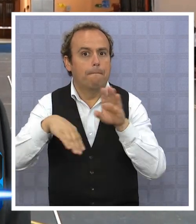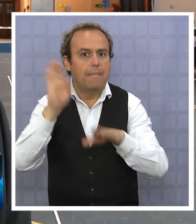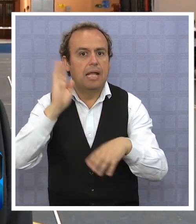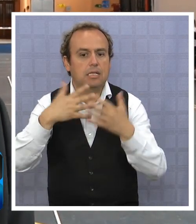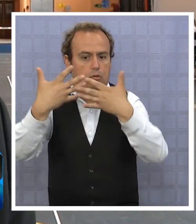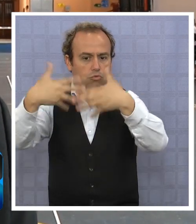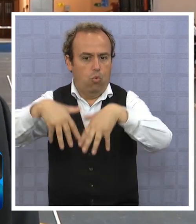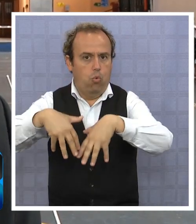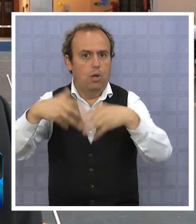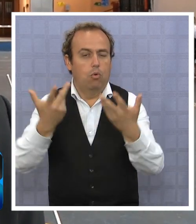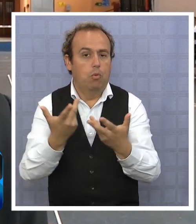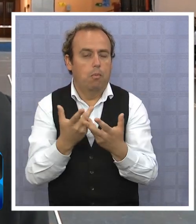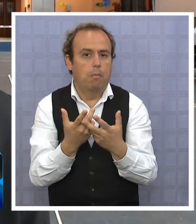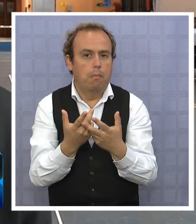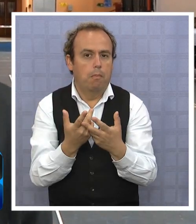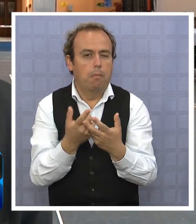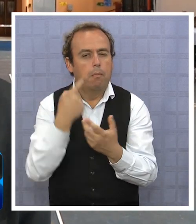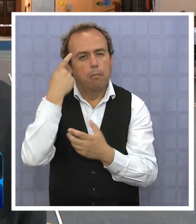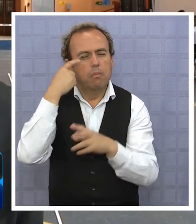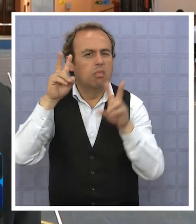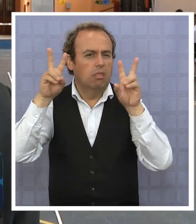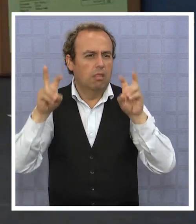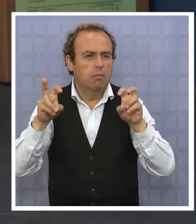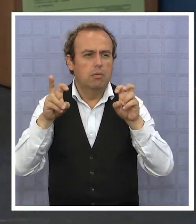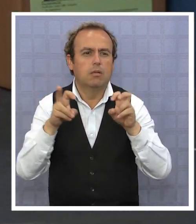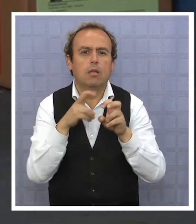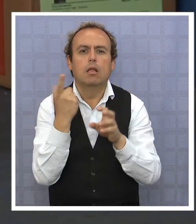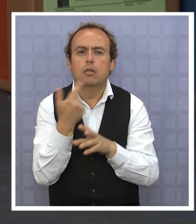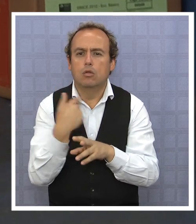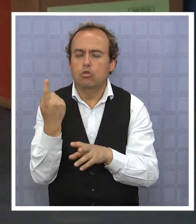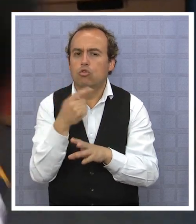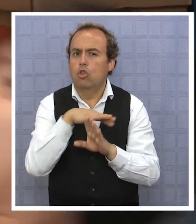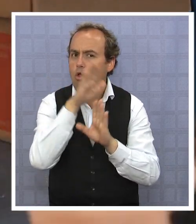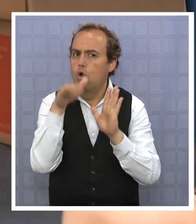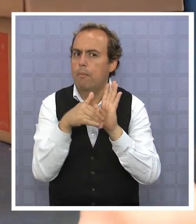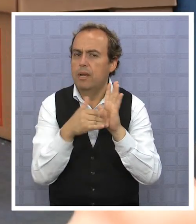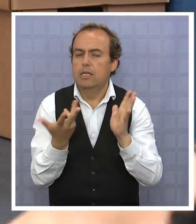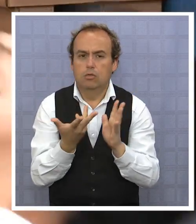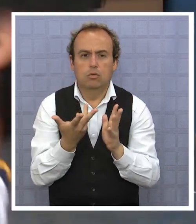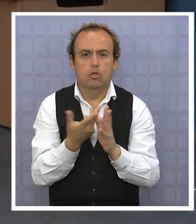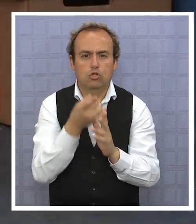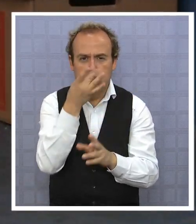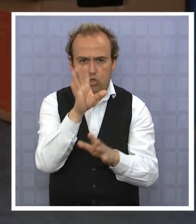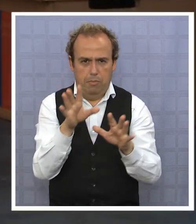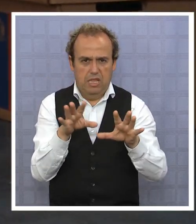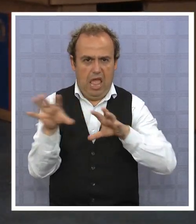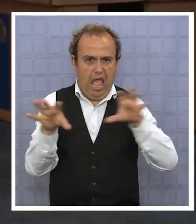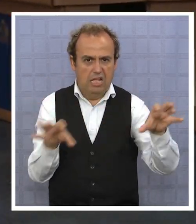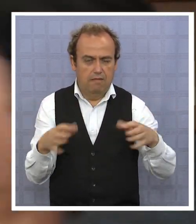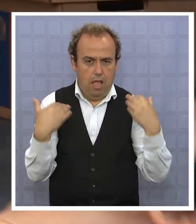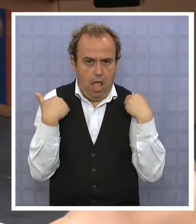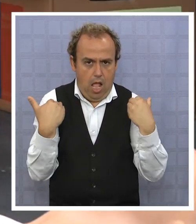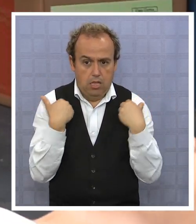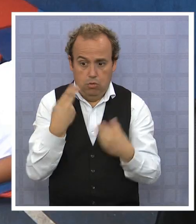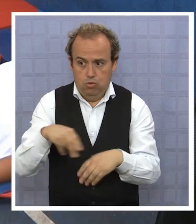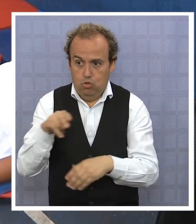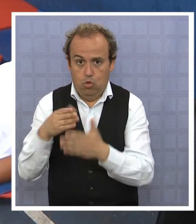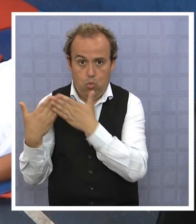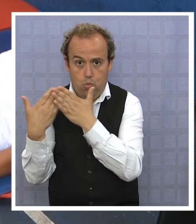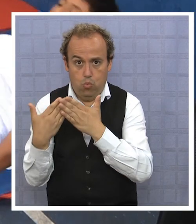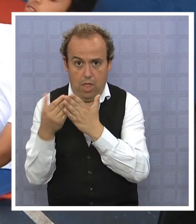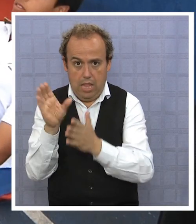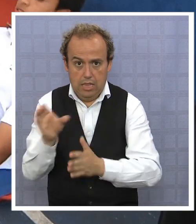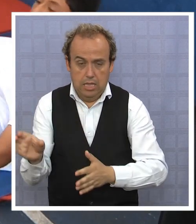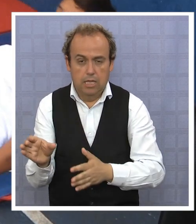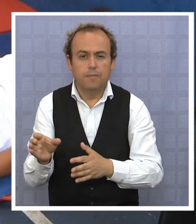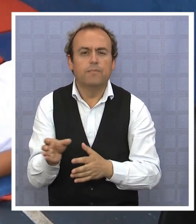currículum. Pero también este es un tema que hay que abordarlo integralmente, no solo tiene que ver con la actividad física que desarrollan nuestros estudiantes, sino